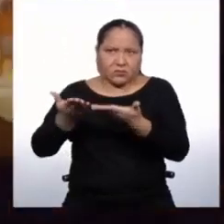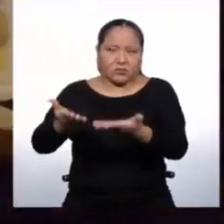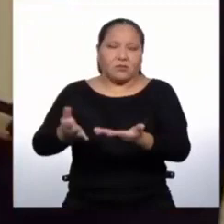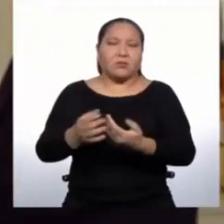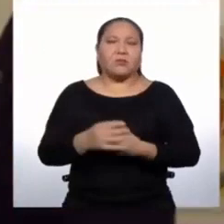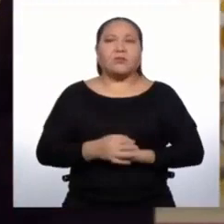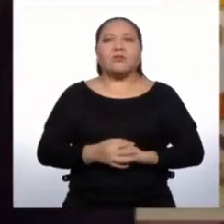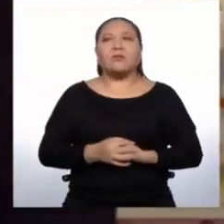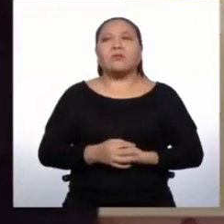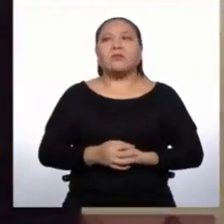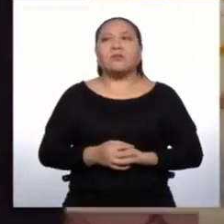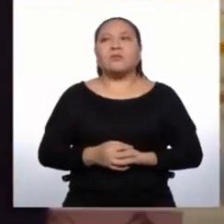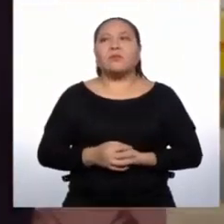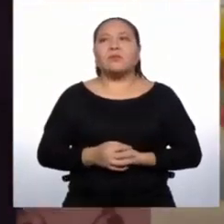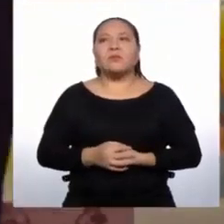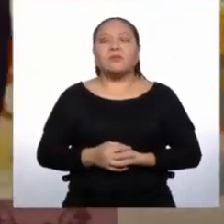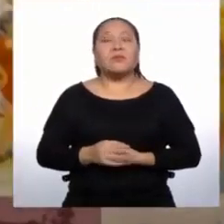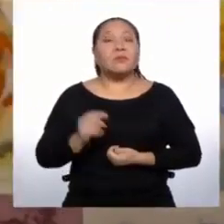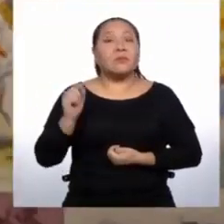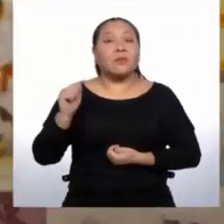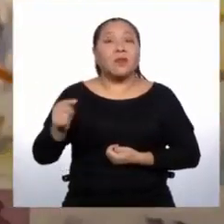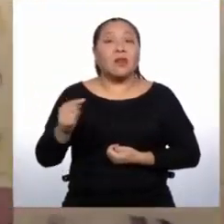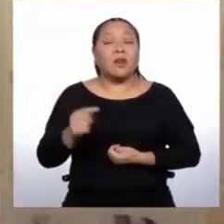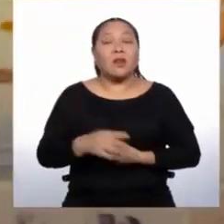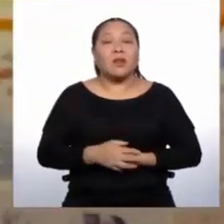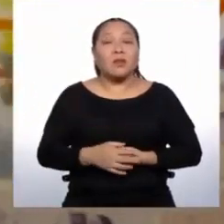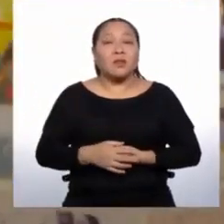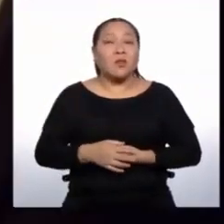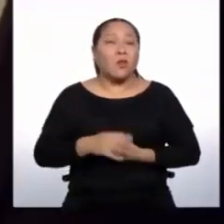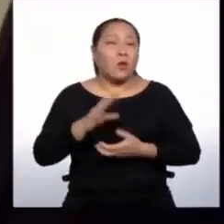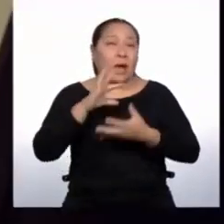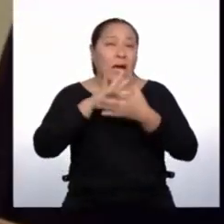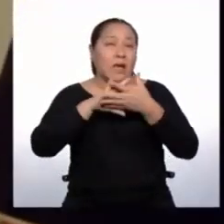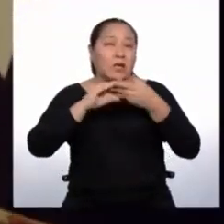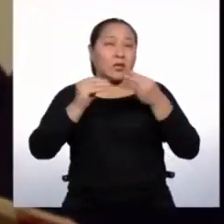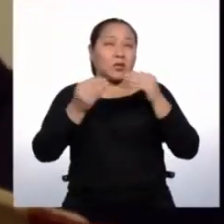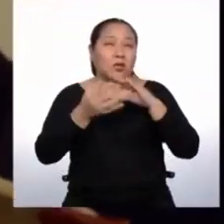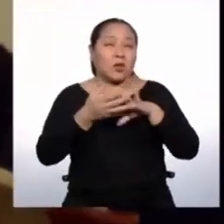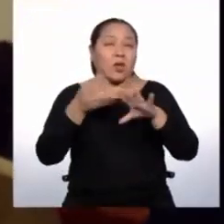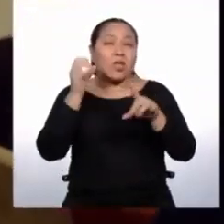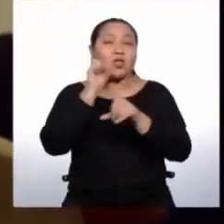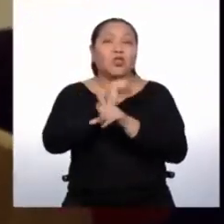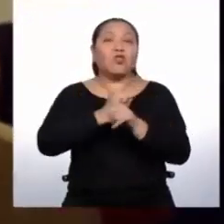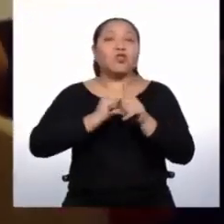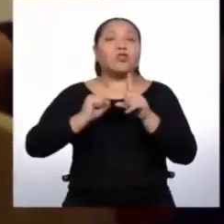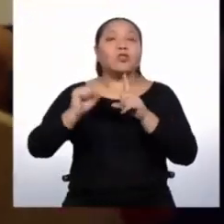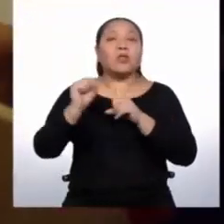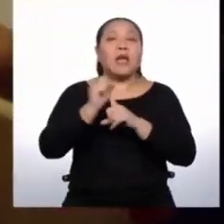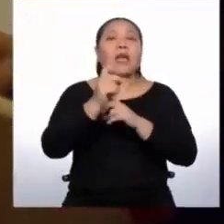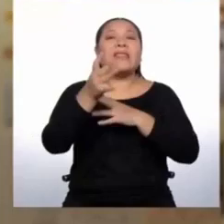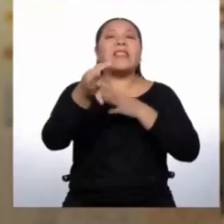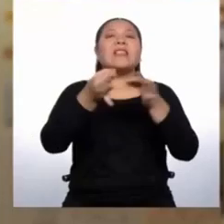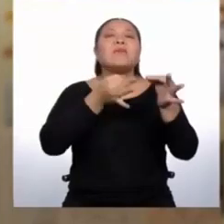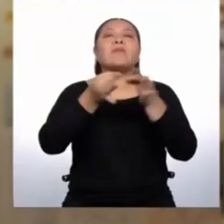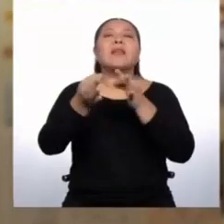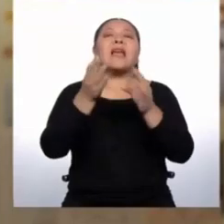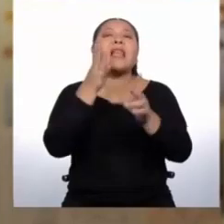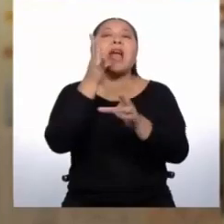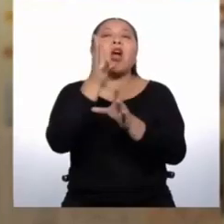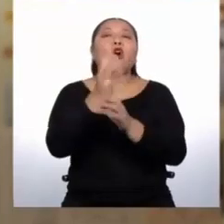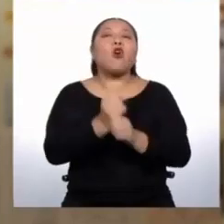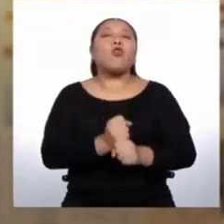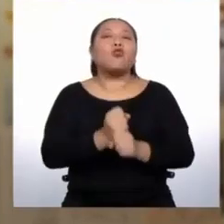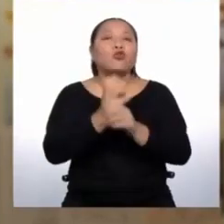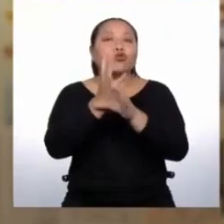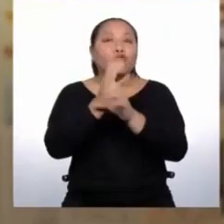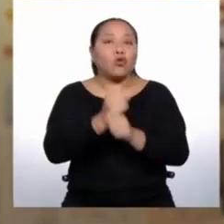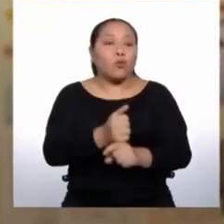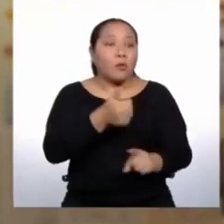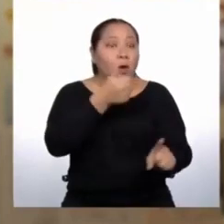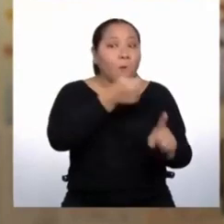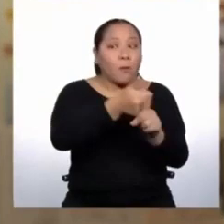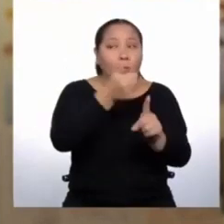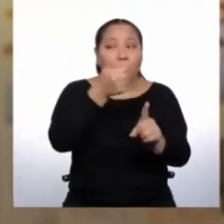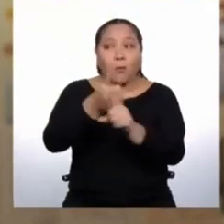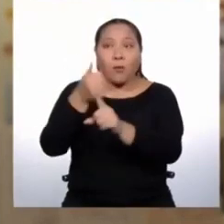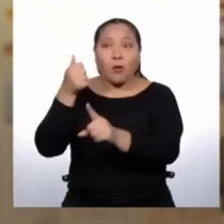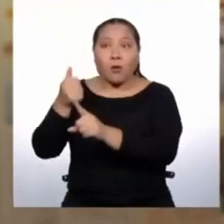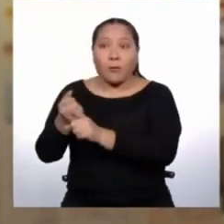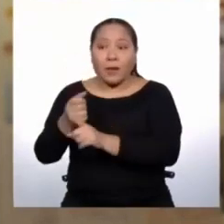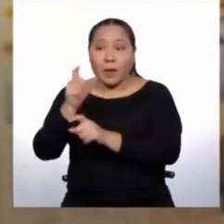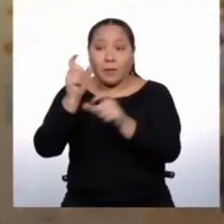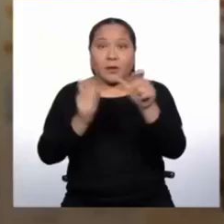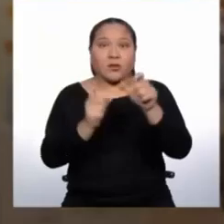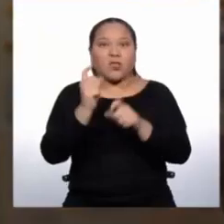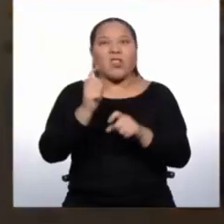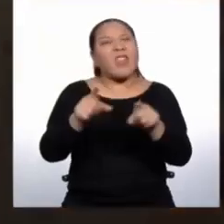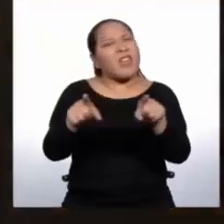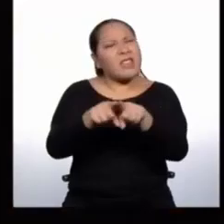urbano, bien social también, que explica las costumbres de las personas, y hasta incluso las actitudes